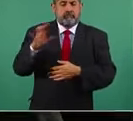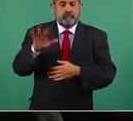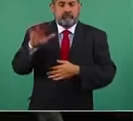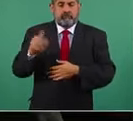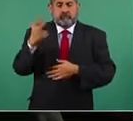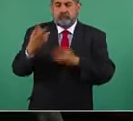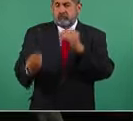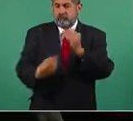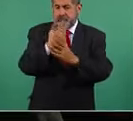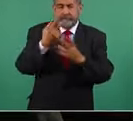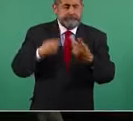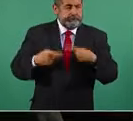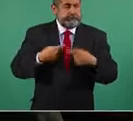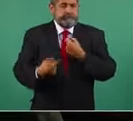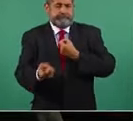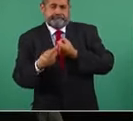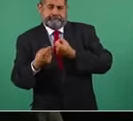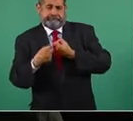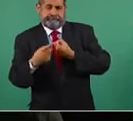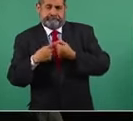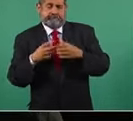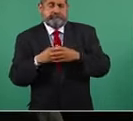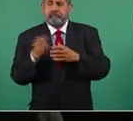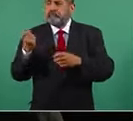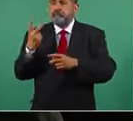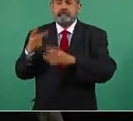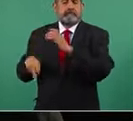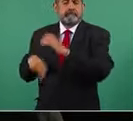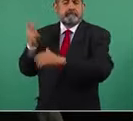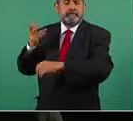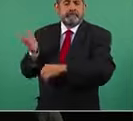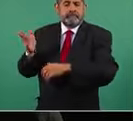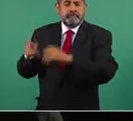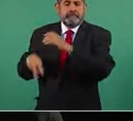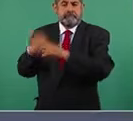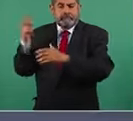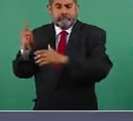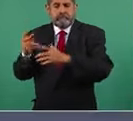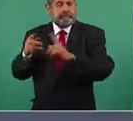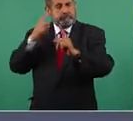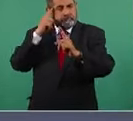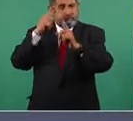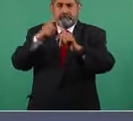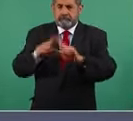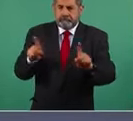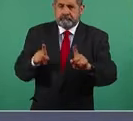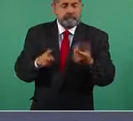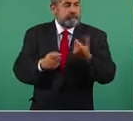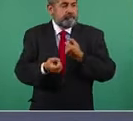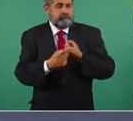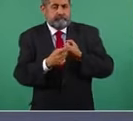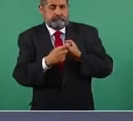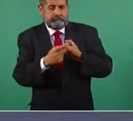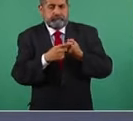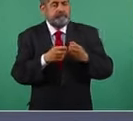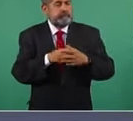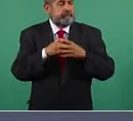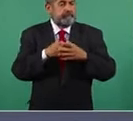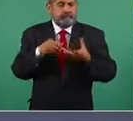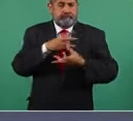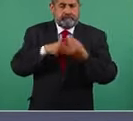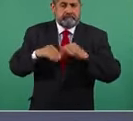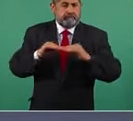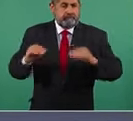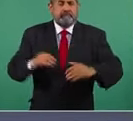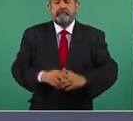4.358 nuevos elementos para cubrir vacantes. No tiene que ver con la meta de reclutamiento que se tiene de los tres